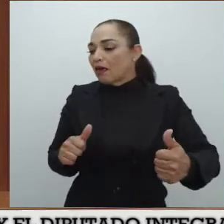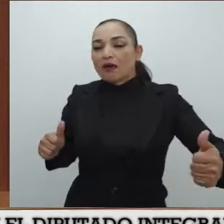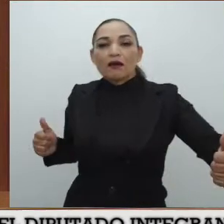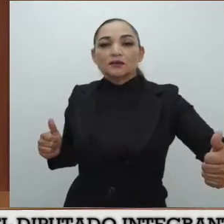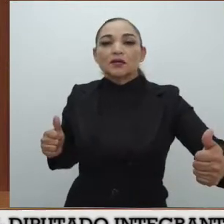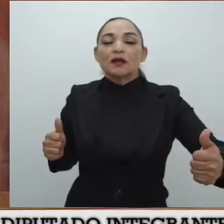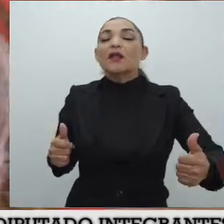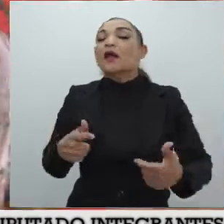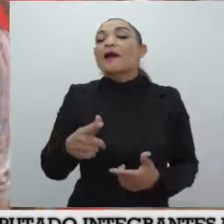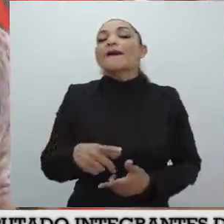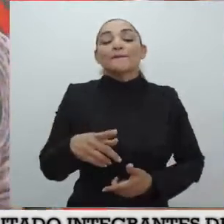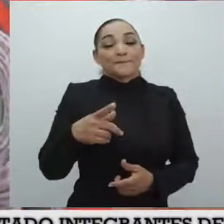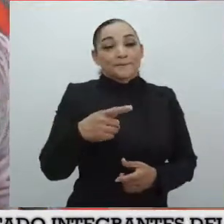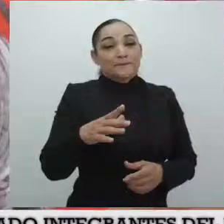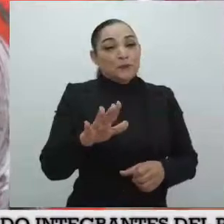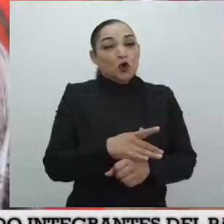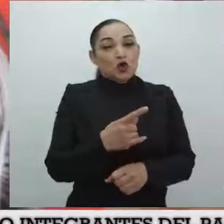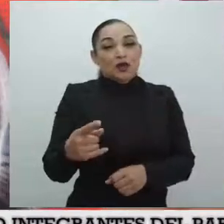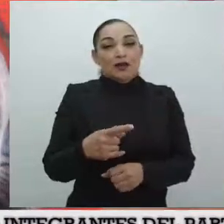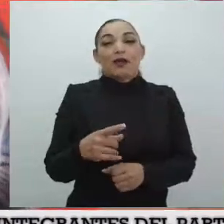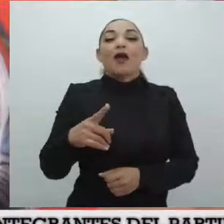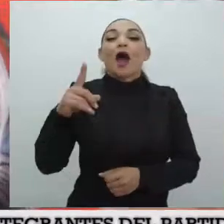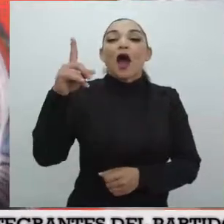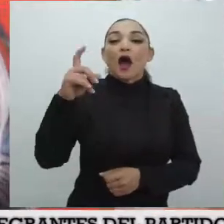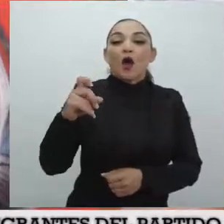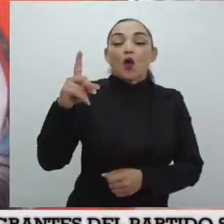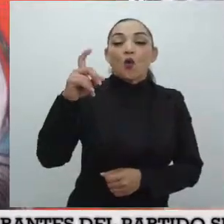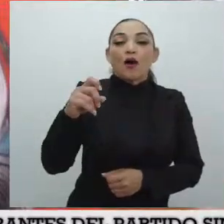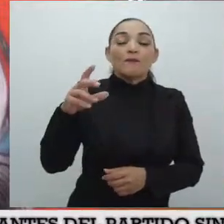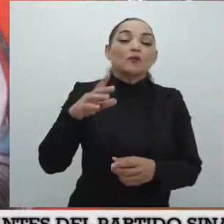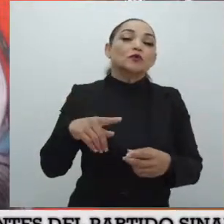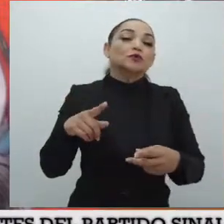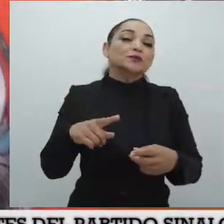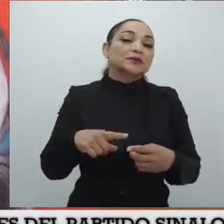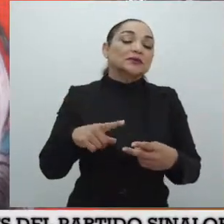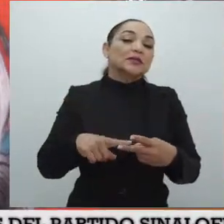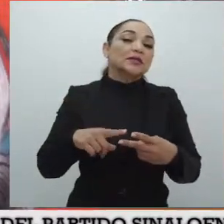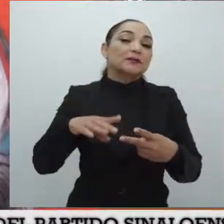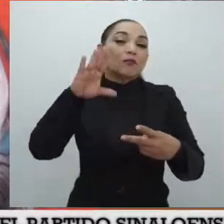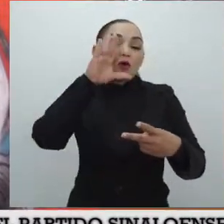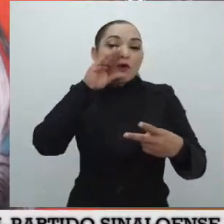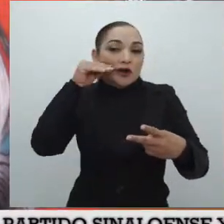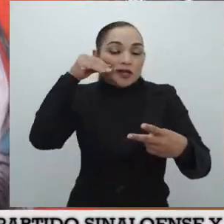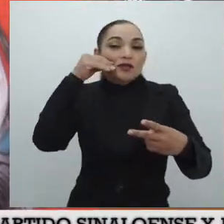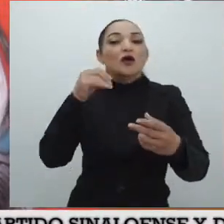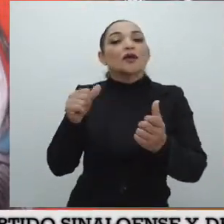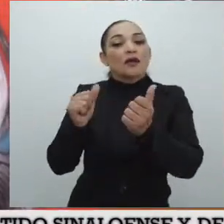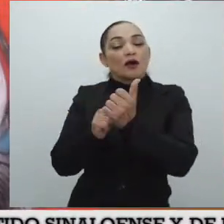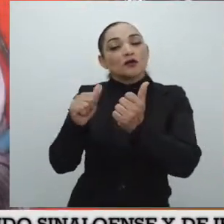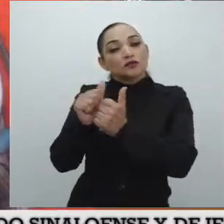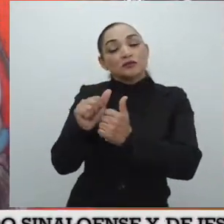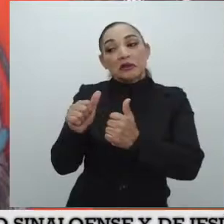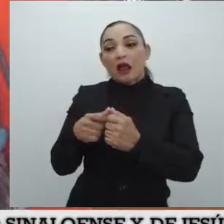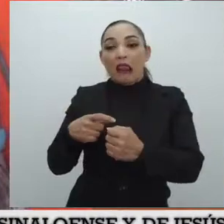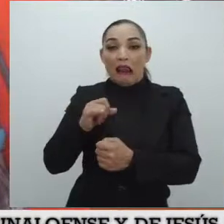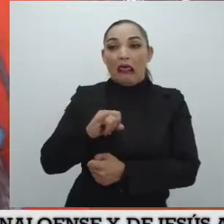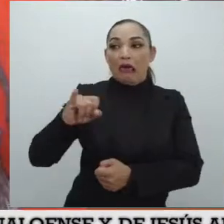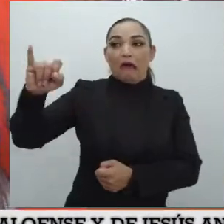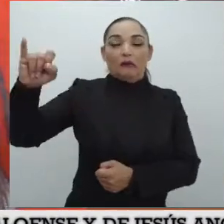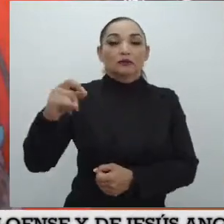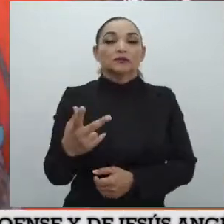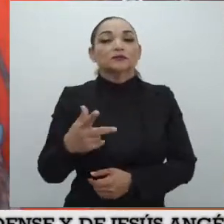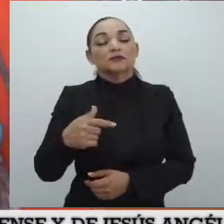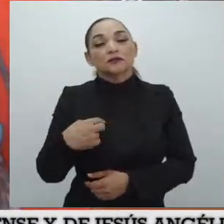de Salvador Alvarado, Mocorito y Angostura. De lo anterior, los diputados que integramos el Grupo Parlamentario del Partido